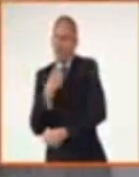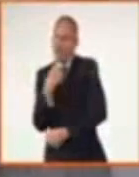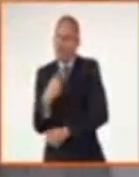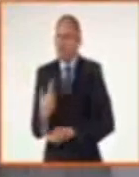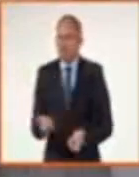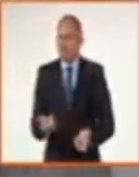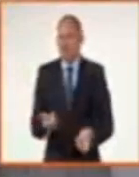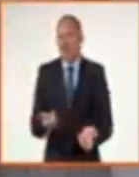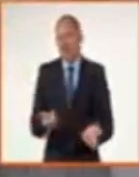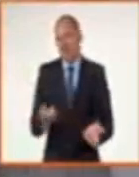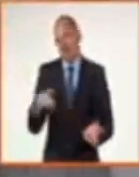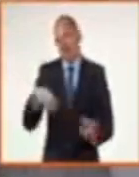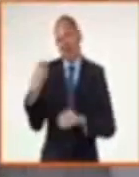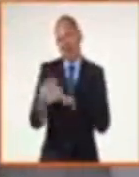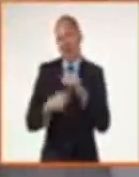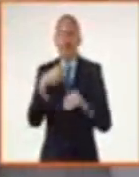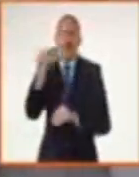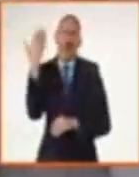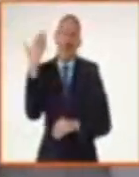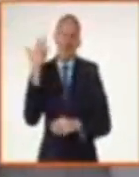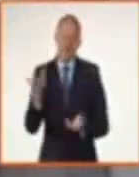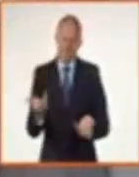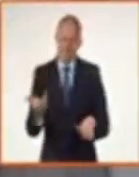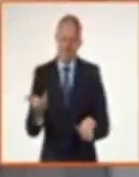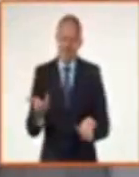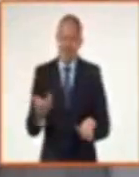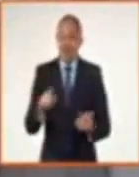Pero lo otro es que no es un concurso